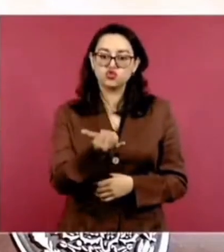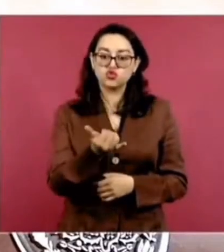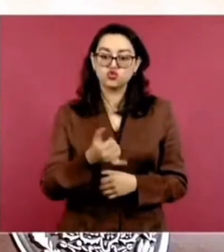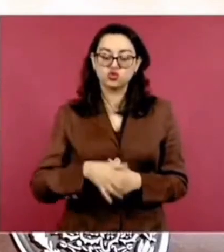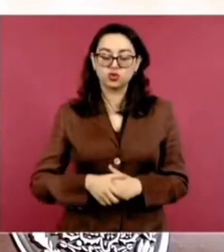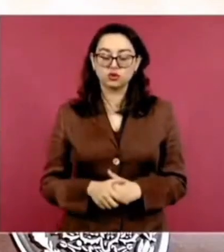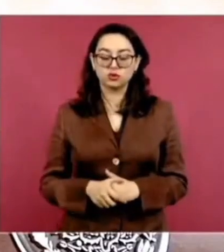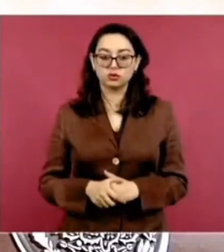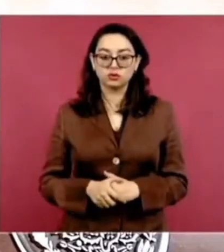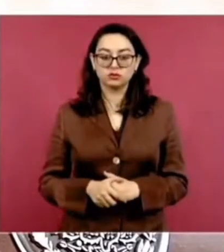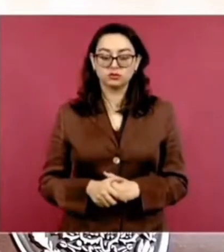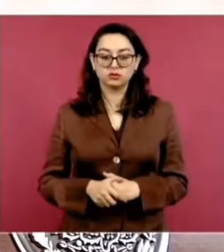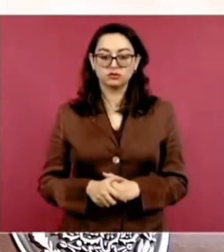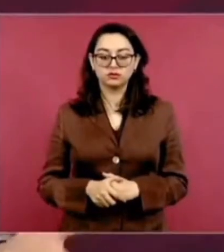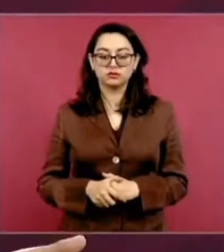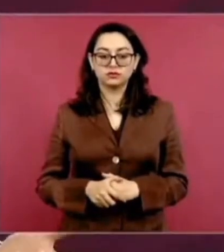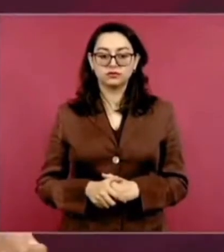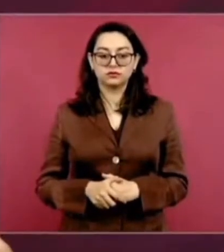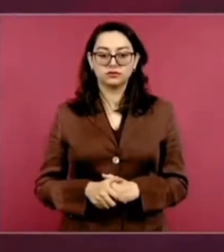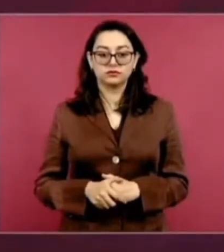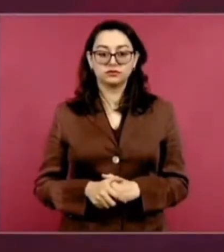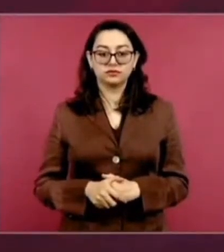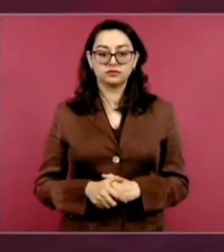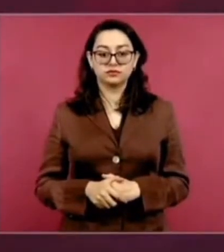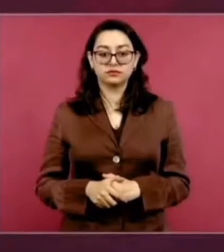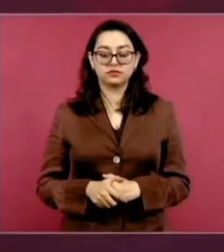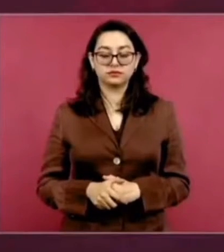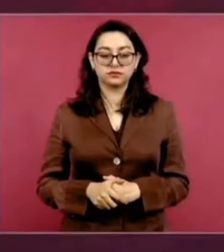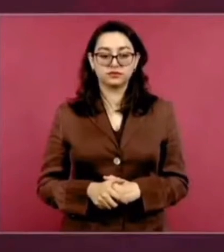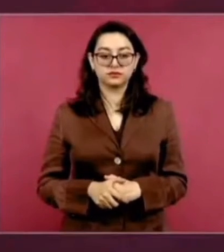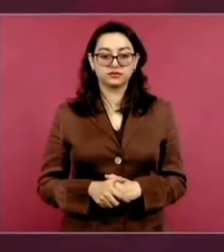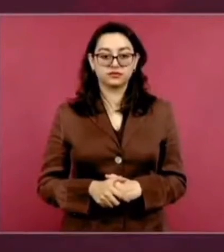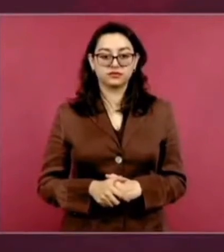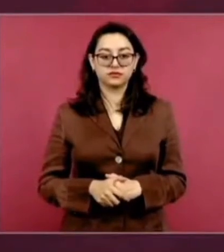Y los menos informados,